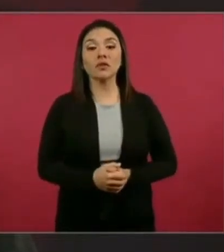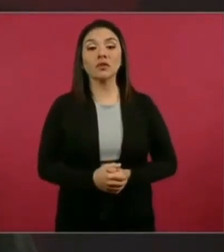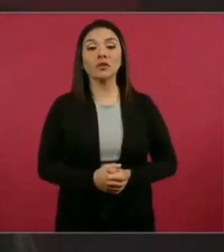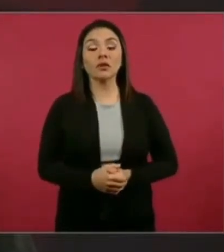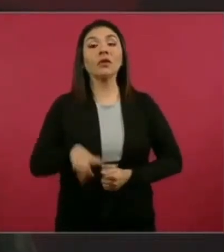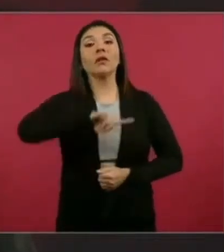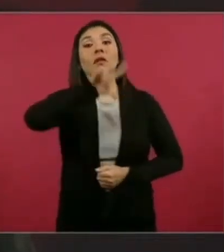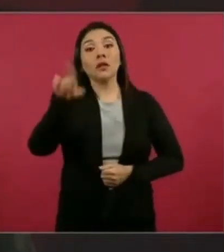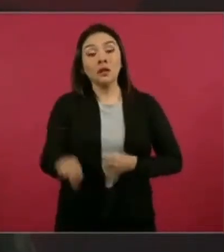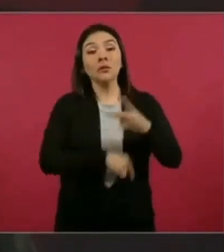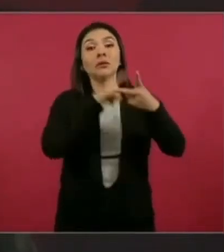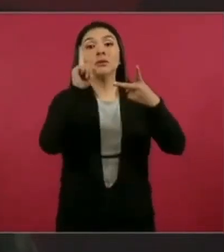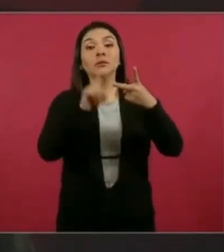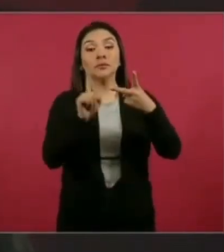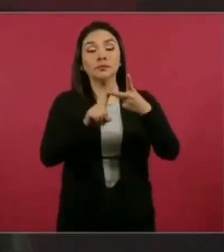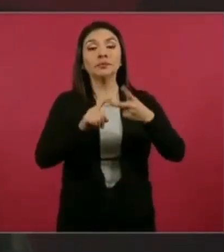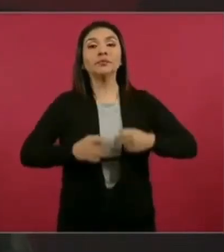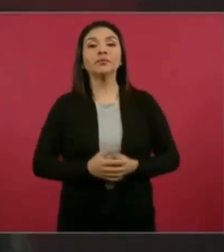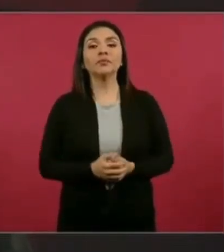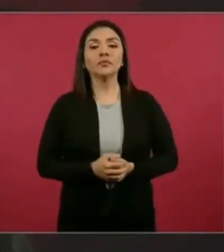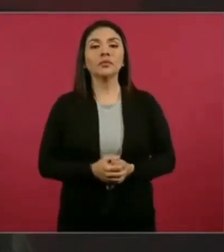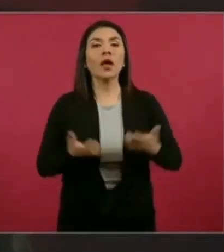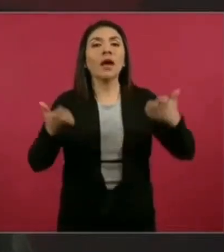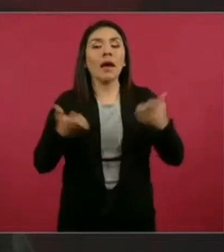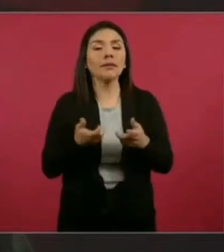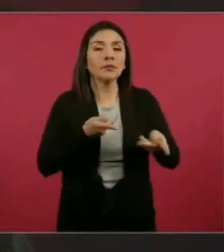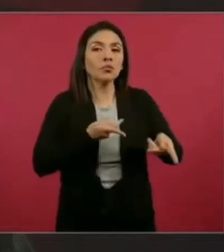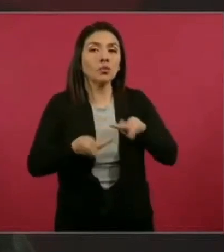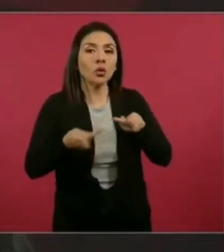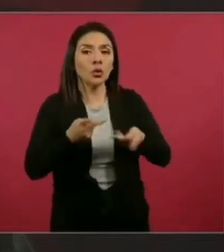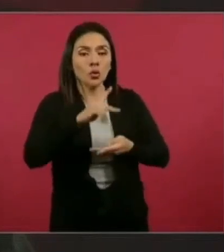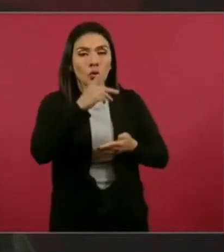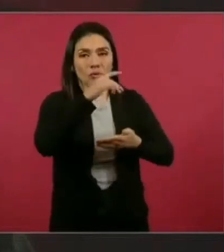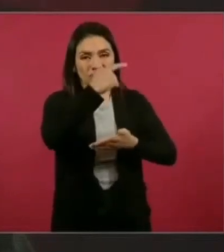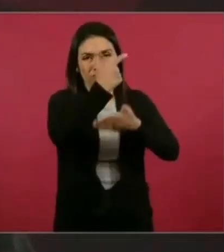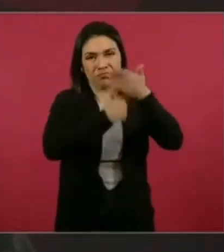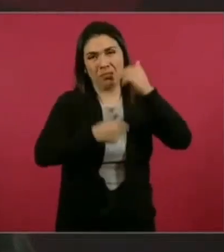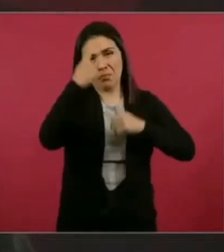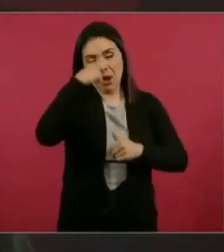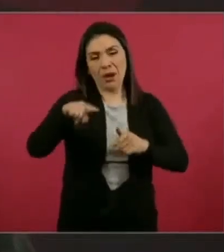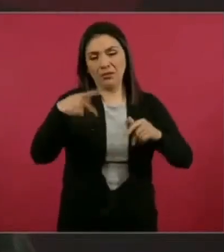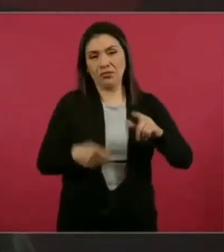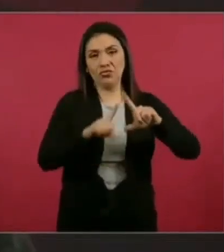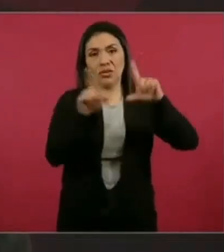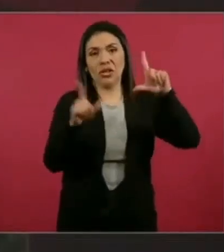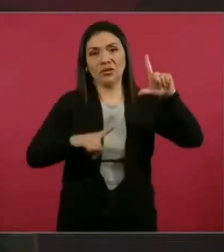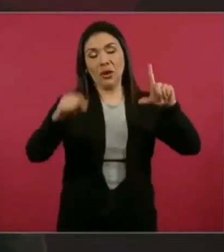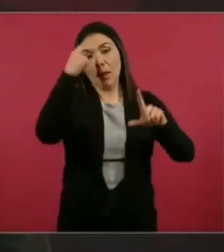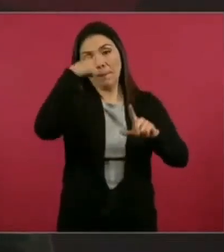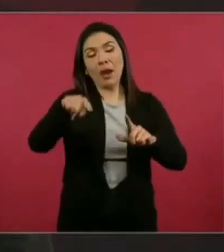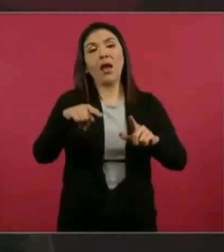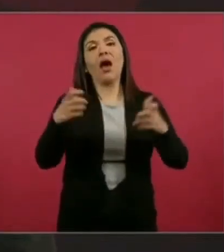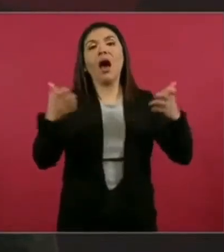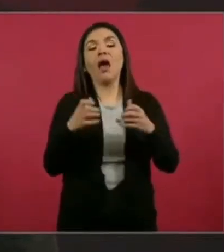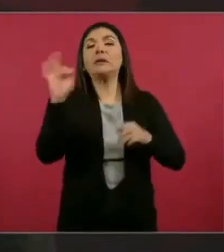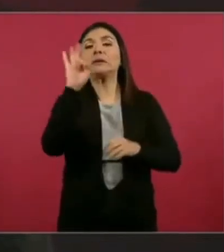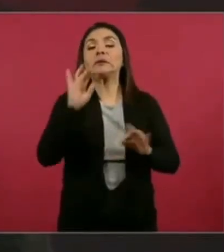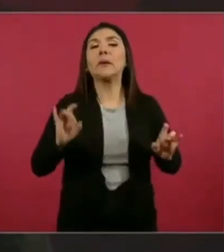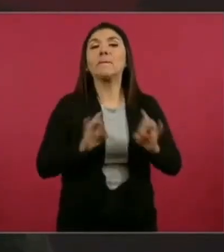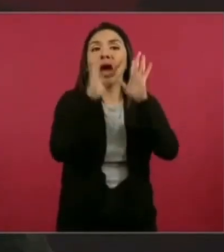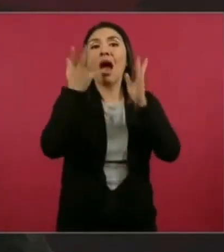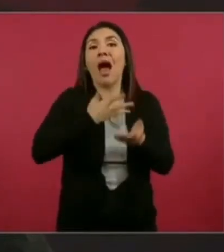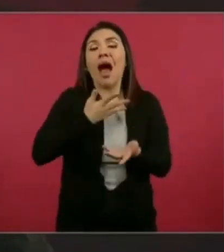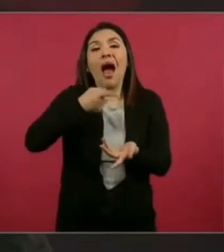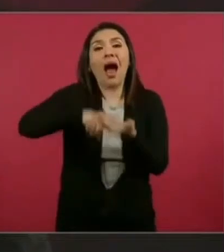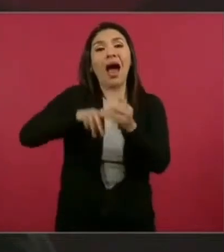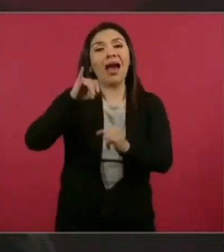En segundo lugar, se aplicó el Protocolo Nacional Homologado de Gestión de Incidentes Cibernéticos, que es el que se aplica